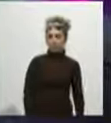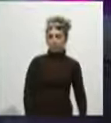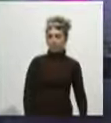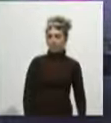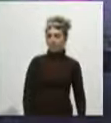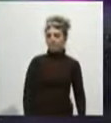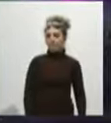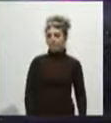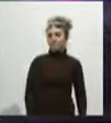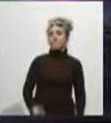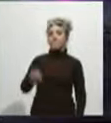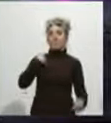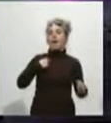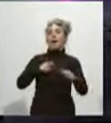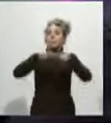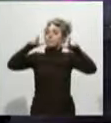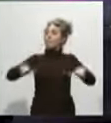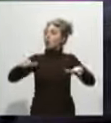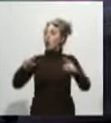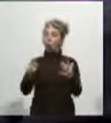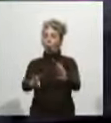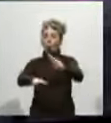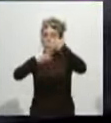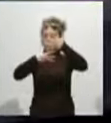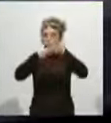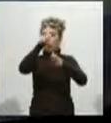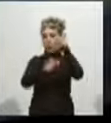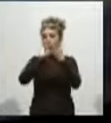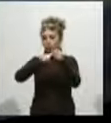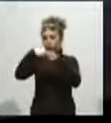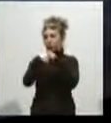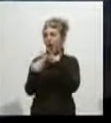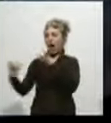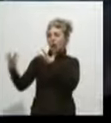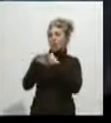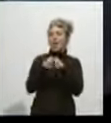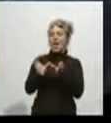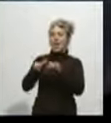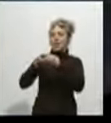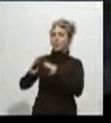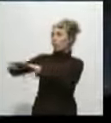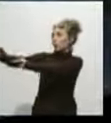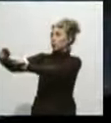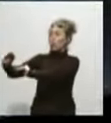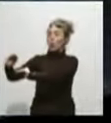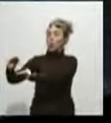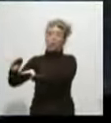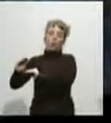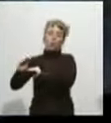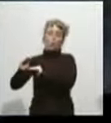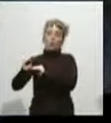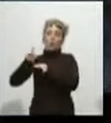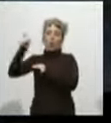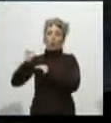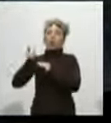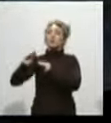Aquí aparecen los 8 participantes, vienen perfectamente acompañados de todo el equipo que les ha arropado durante